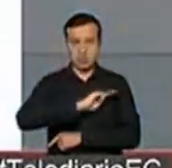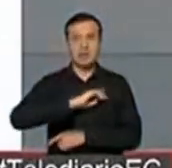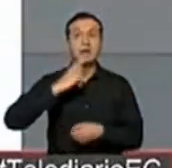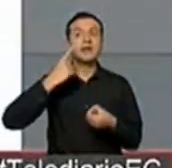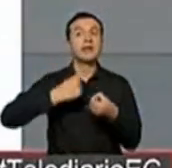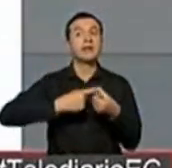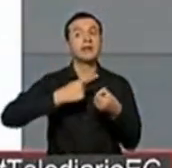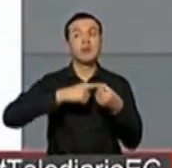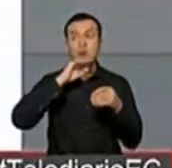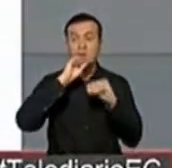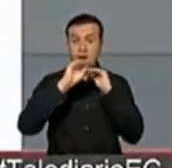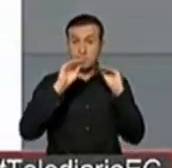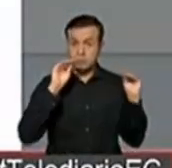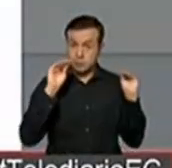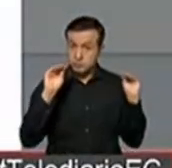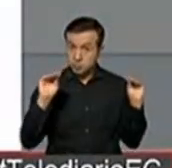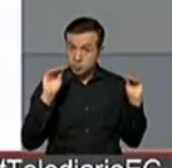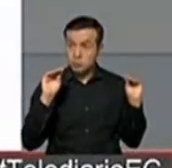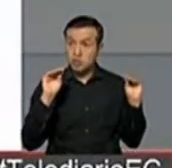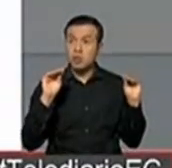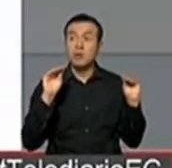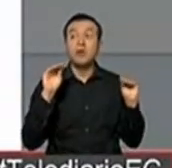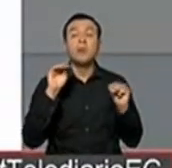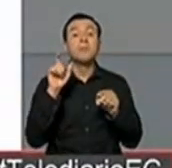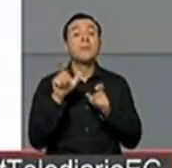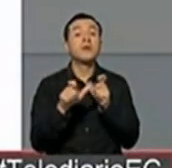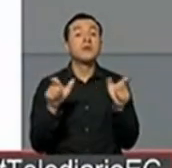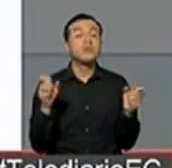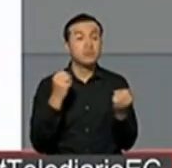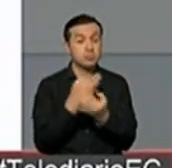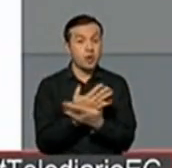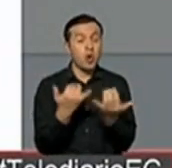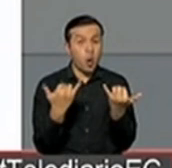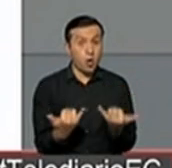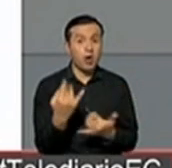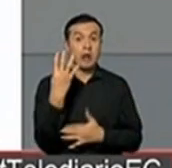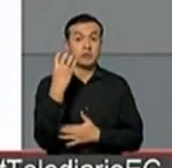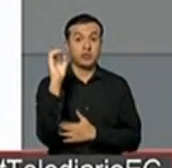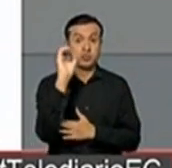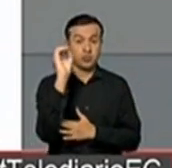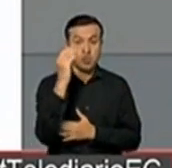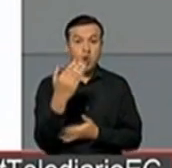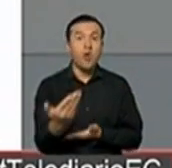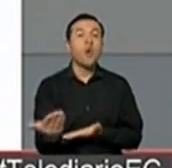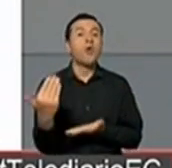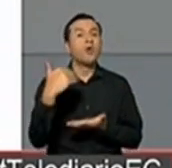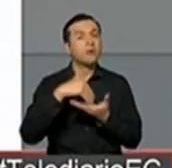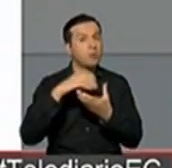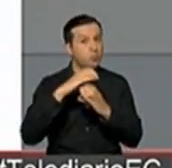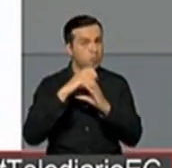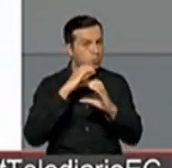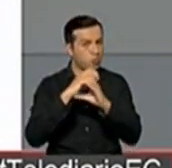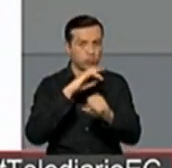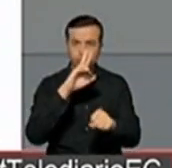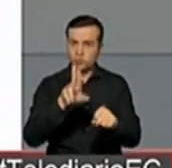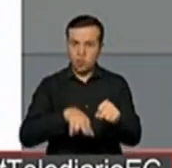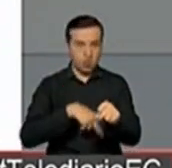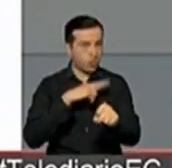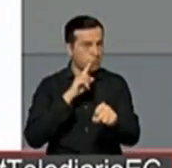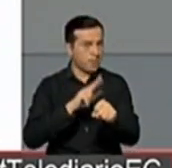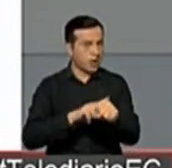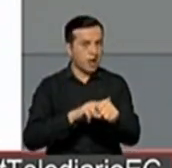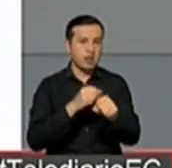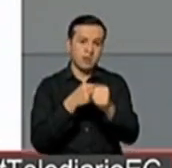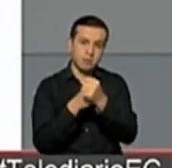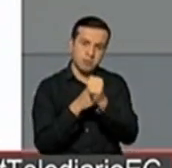capital para este día. Nos dice, atención, informamos a la ciudadanía que hoy, 14 de octubre, se retoma la operación normal del sistema de transporte